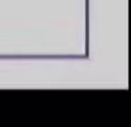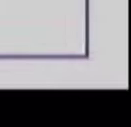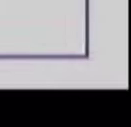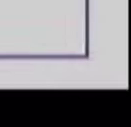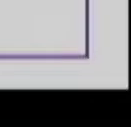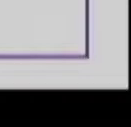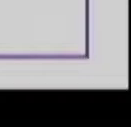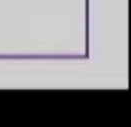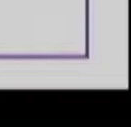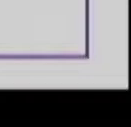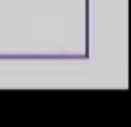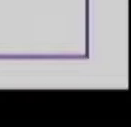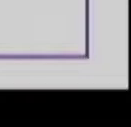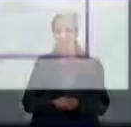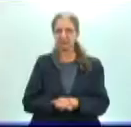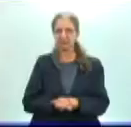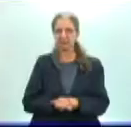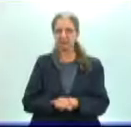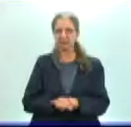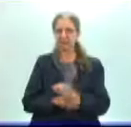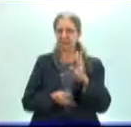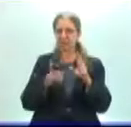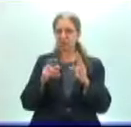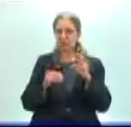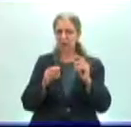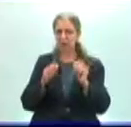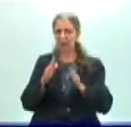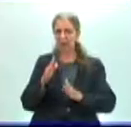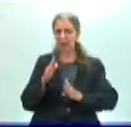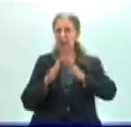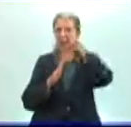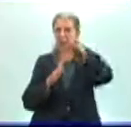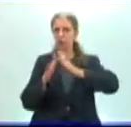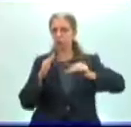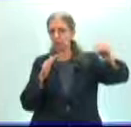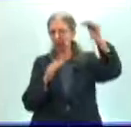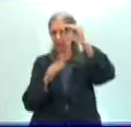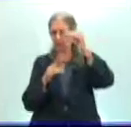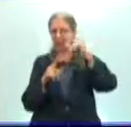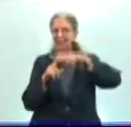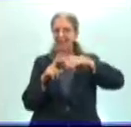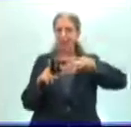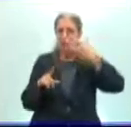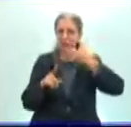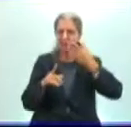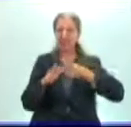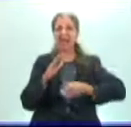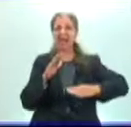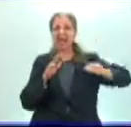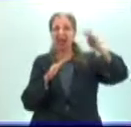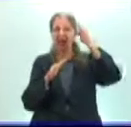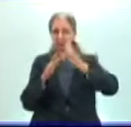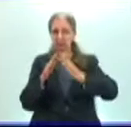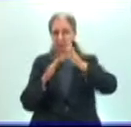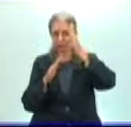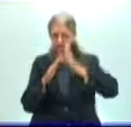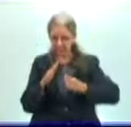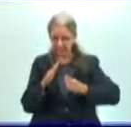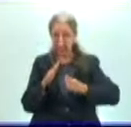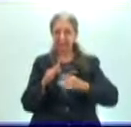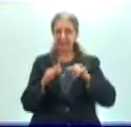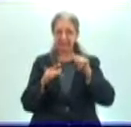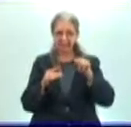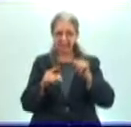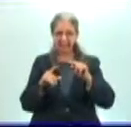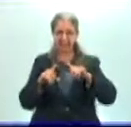Para calcular la altura, en este caso, nos remitimos al teorema, que solo debes escribir, que es el